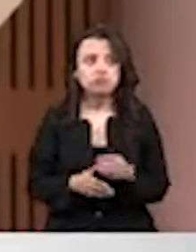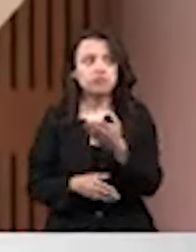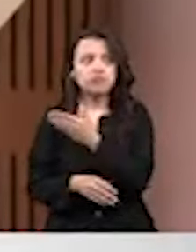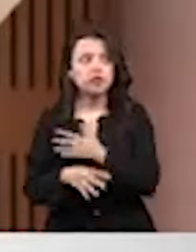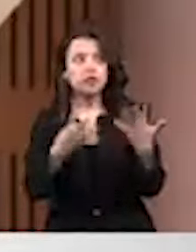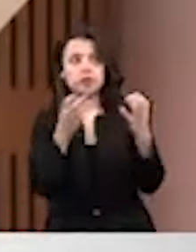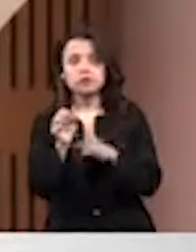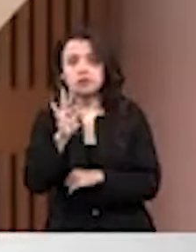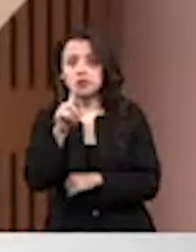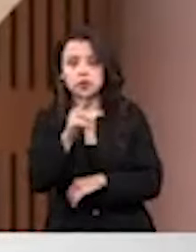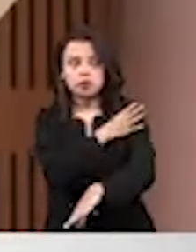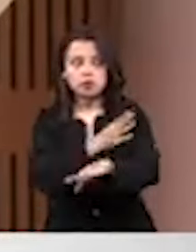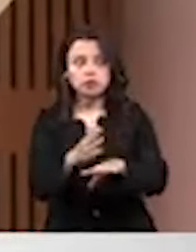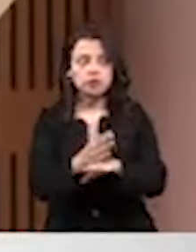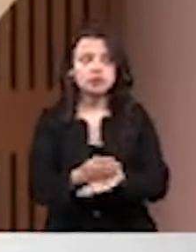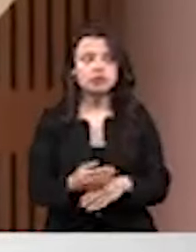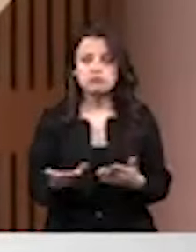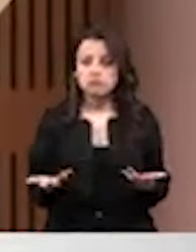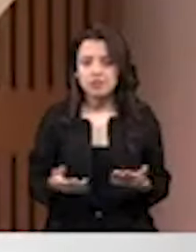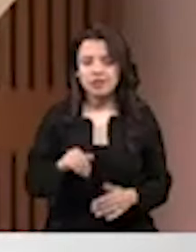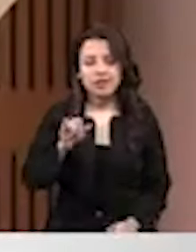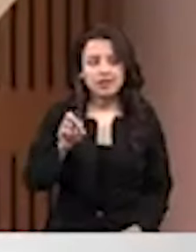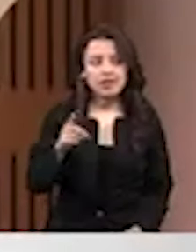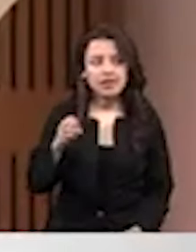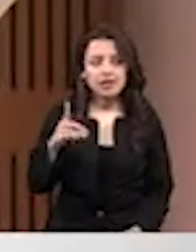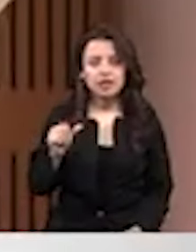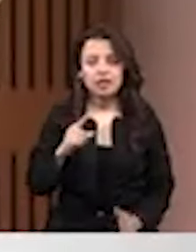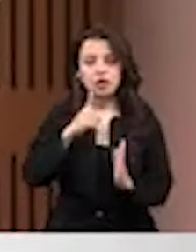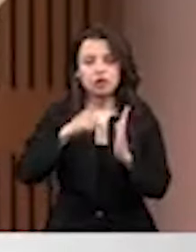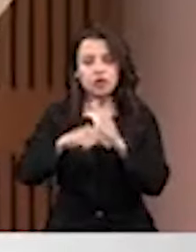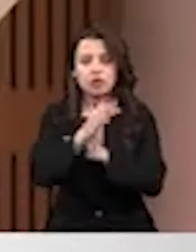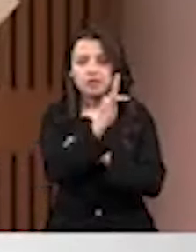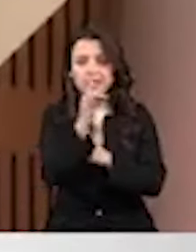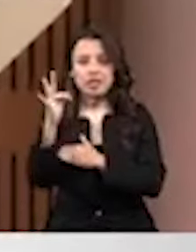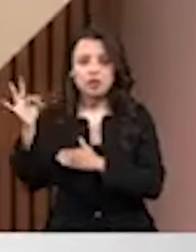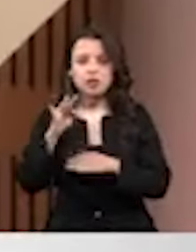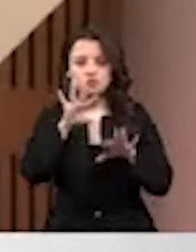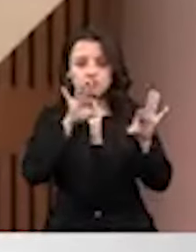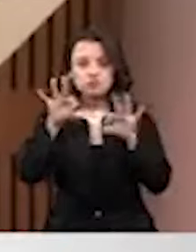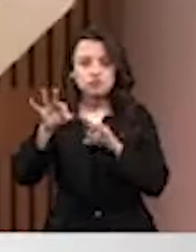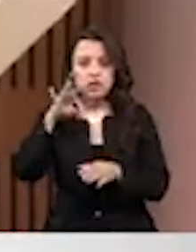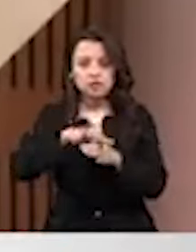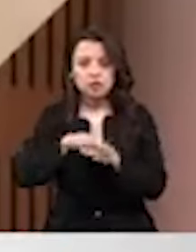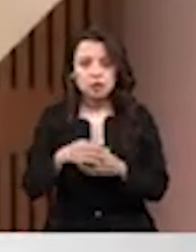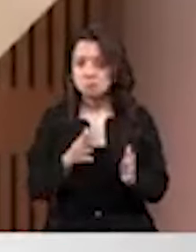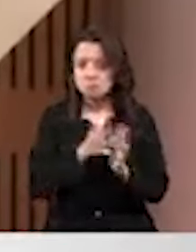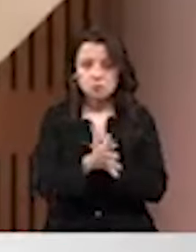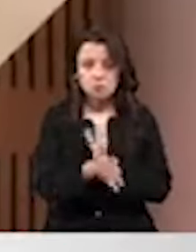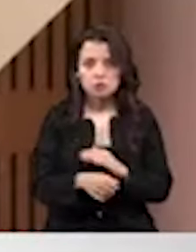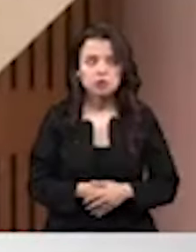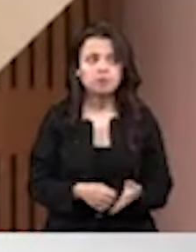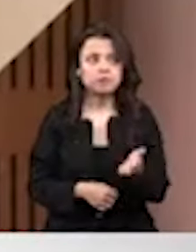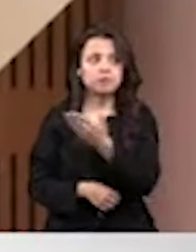millones de pesos provenientes de Ingenial a través del contrato de testigos electorales. La cuarta, no se reportaron